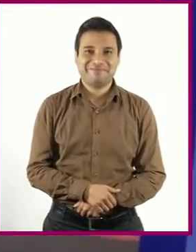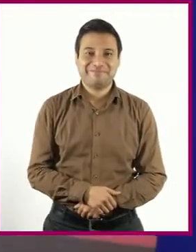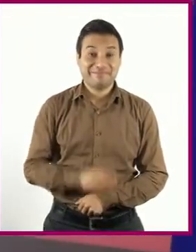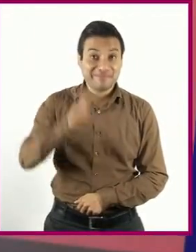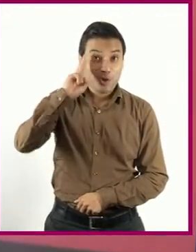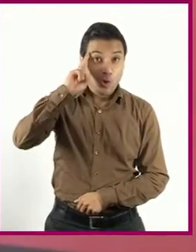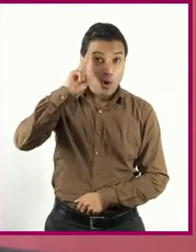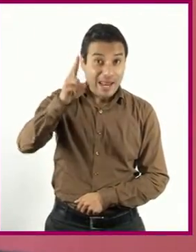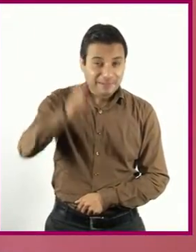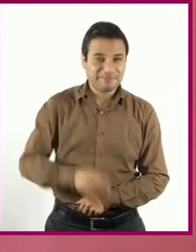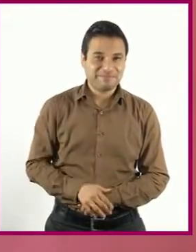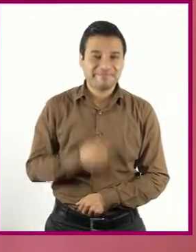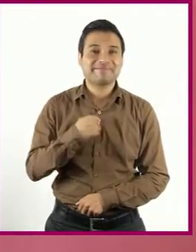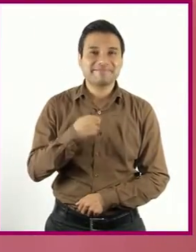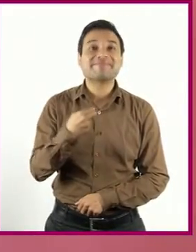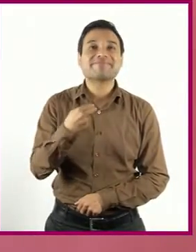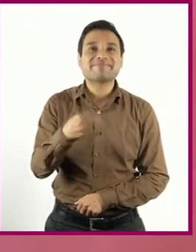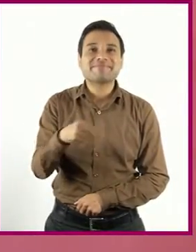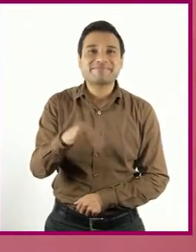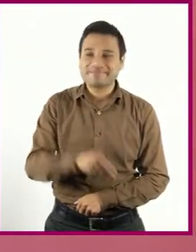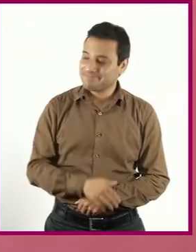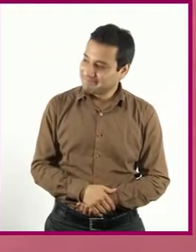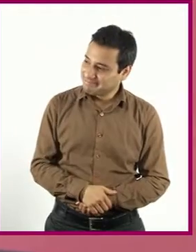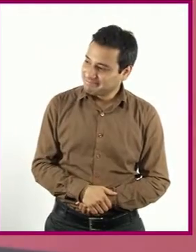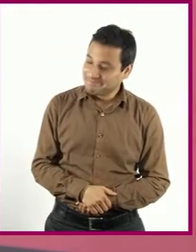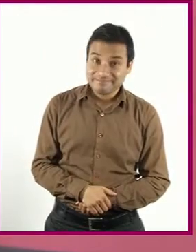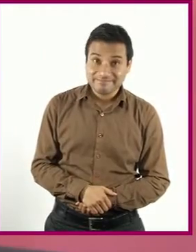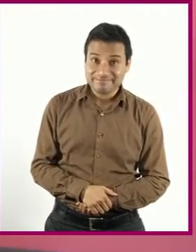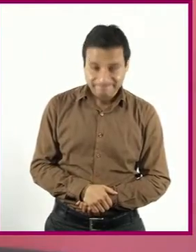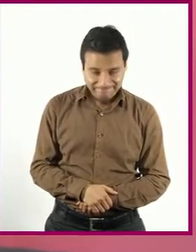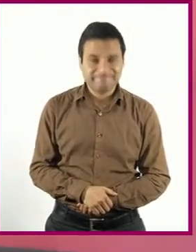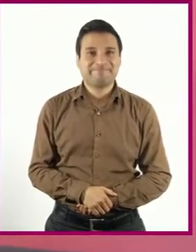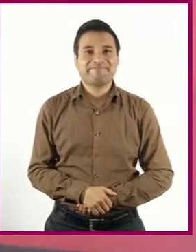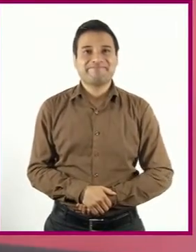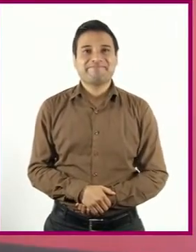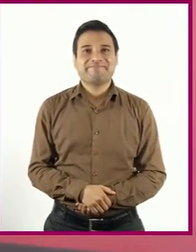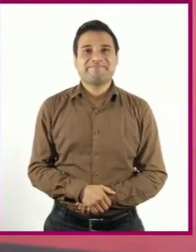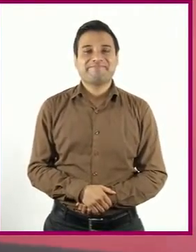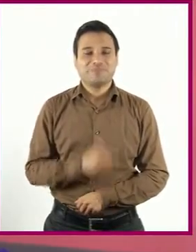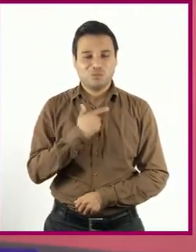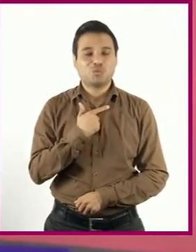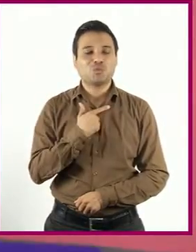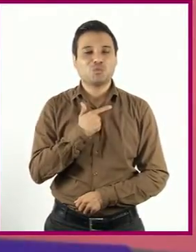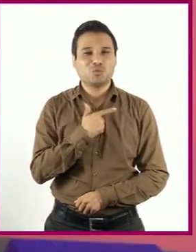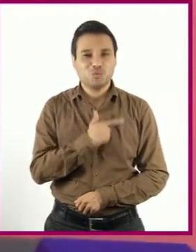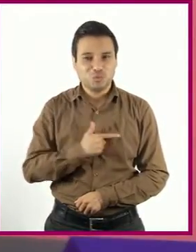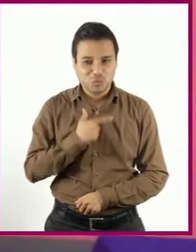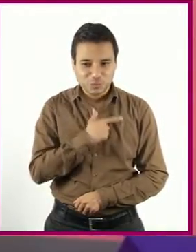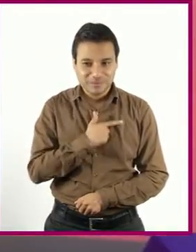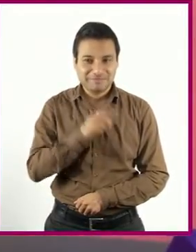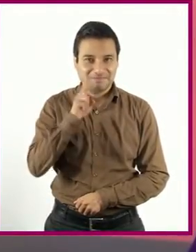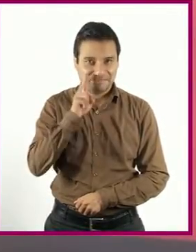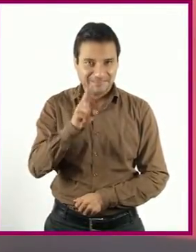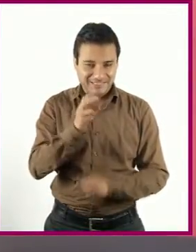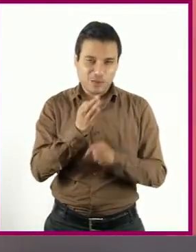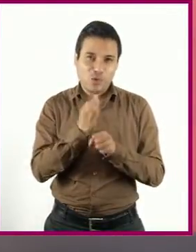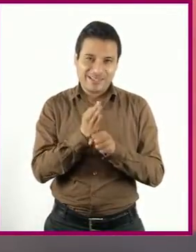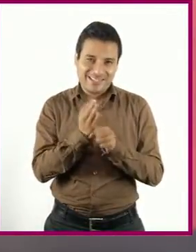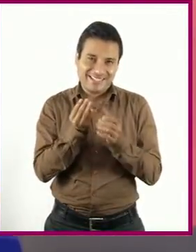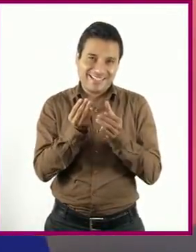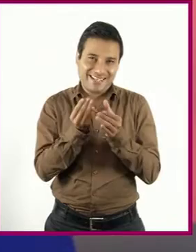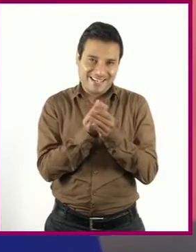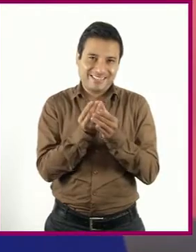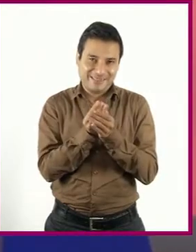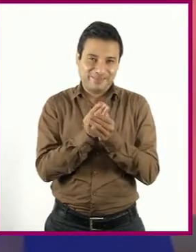Hola, soy la profesora Adriana Orozco Sánchez y efectivamente, es un gusto encontrarnos por aquí en una sesión